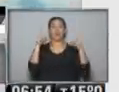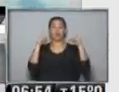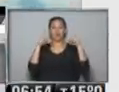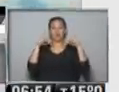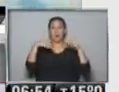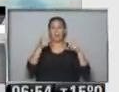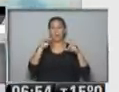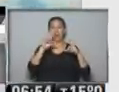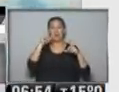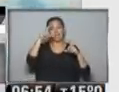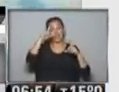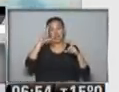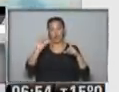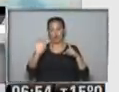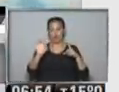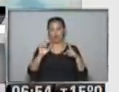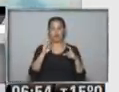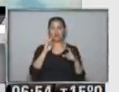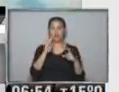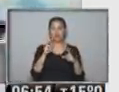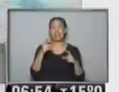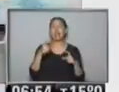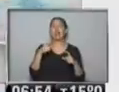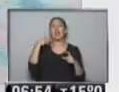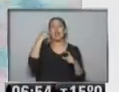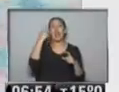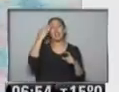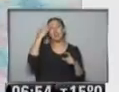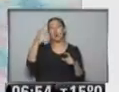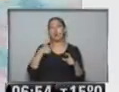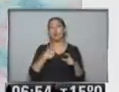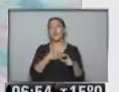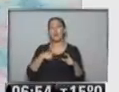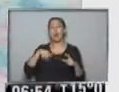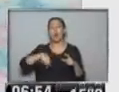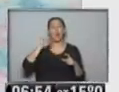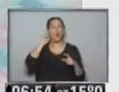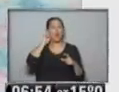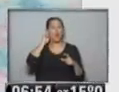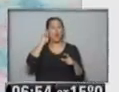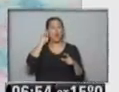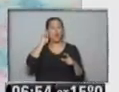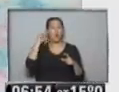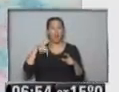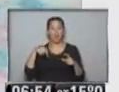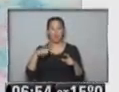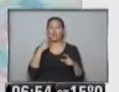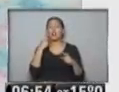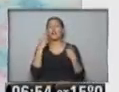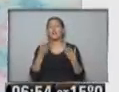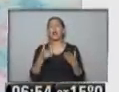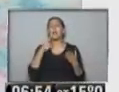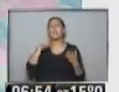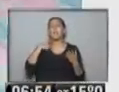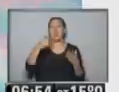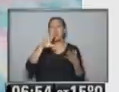Marcelo Colombo. Qué lindo cachorrito. Nadia, les mandás un saludo a mi madre Lidia, que cumple años en el día de hoy y que quiere saber cómo va a estar mañana el tiempo,